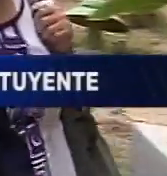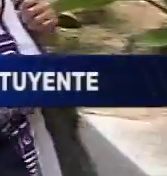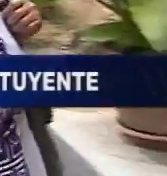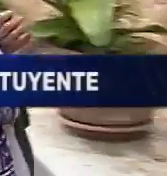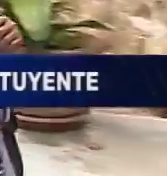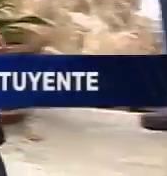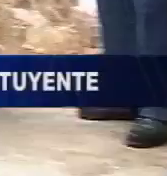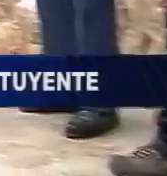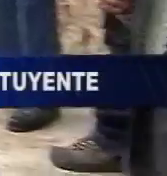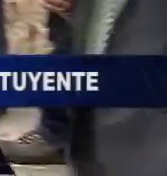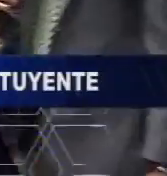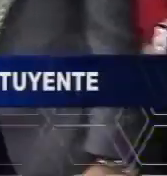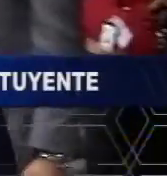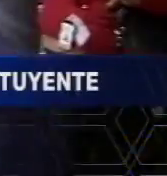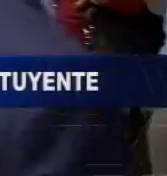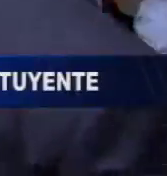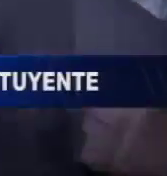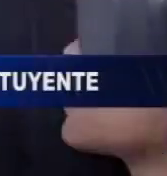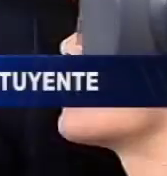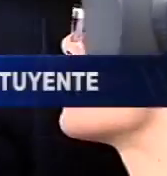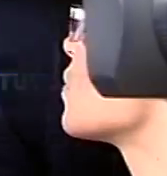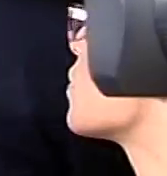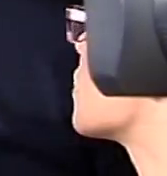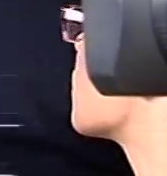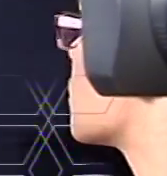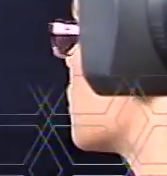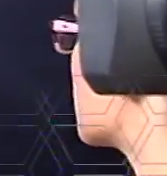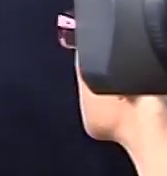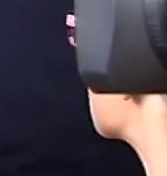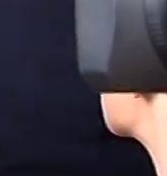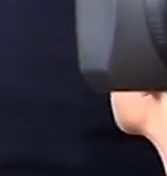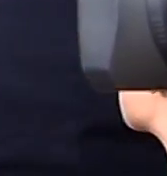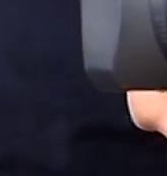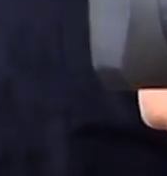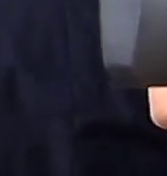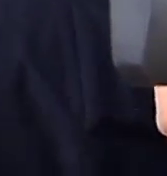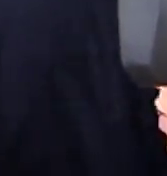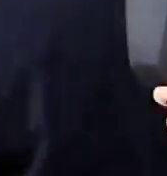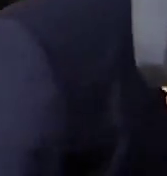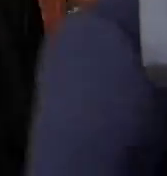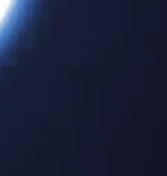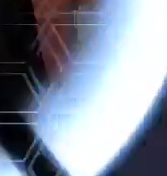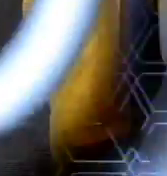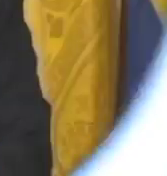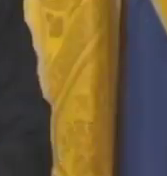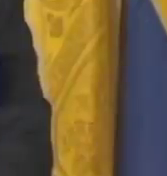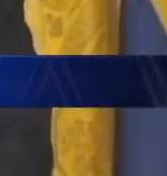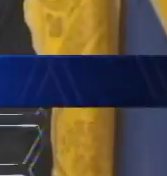Encuentro, Conferencia Episcopal recibe a Elías Jagua para tratar tema constituyente.